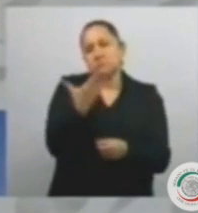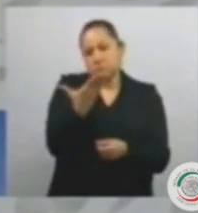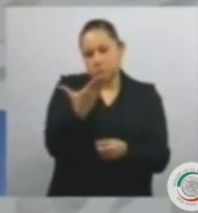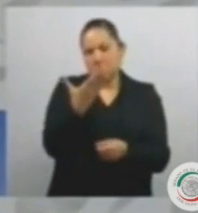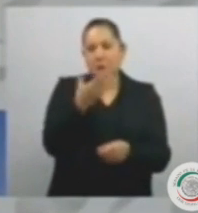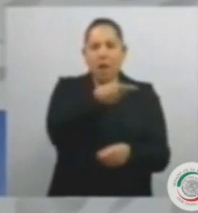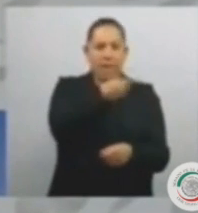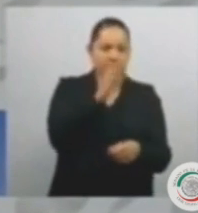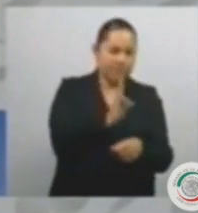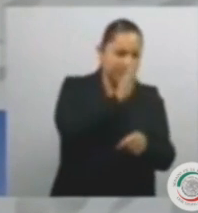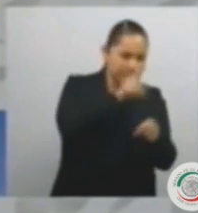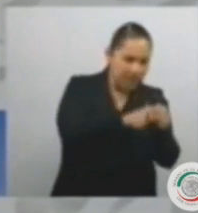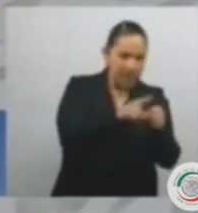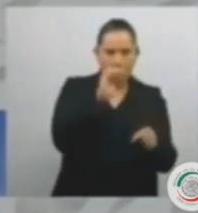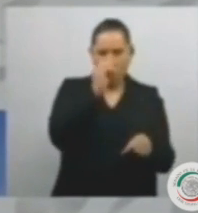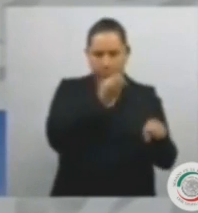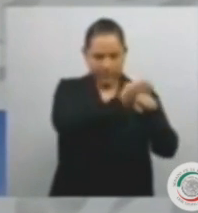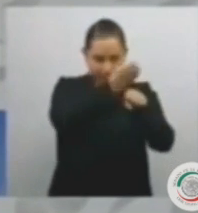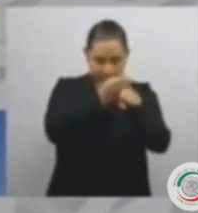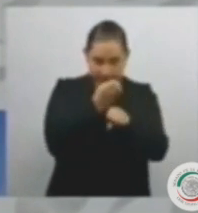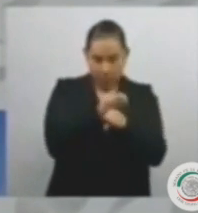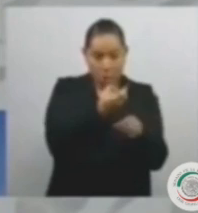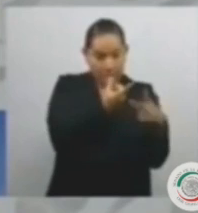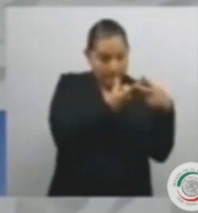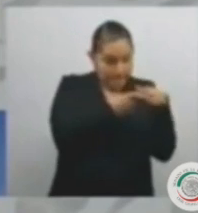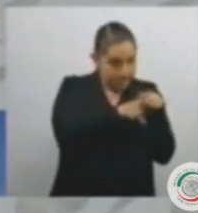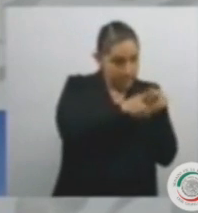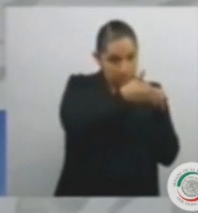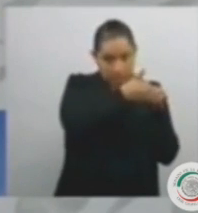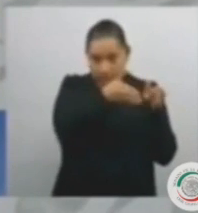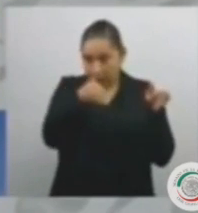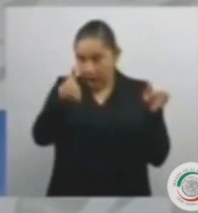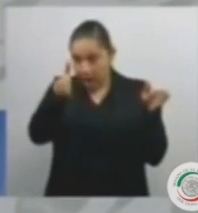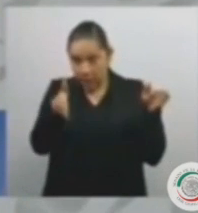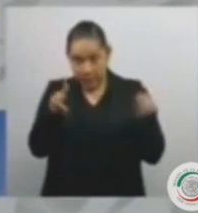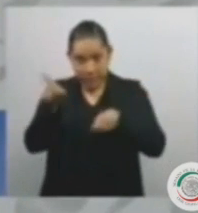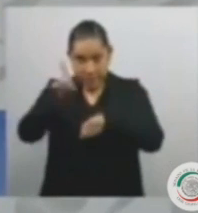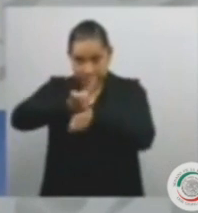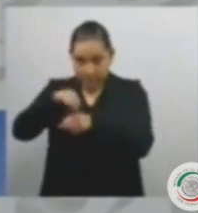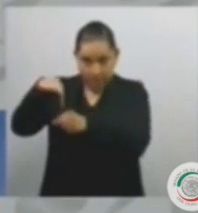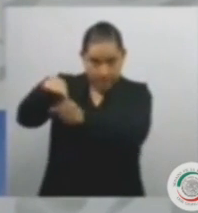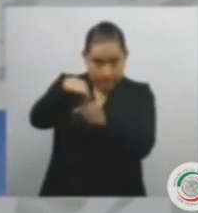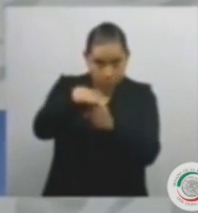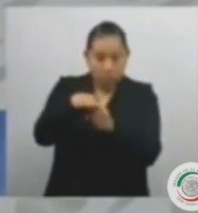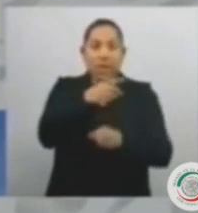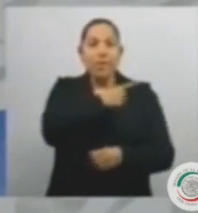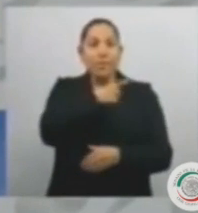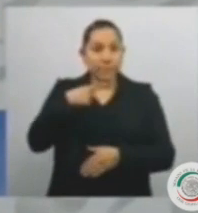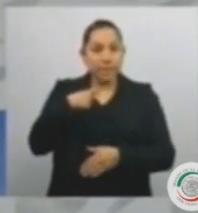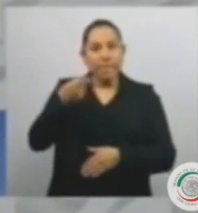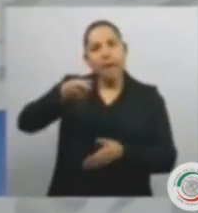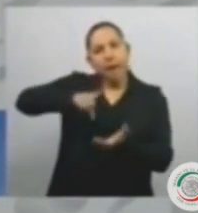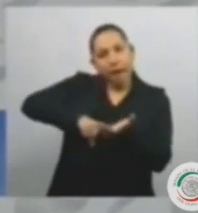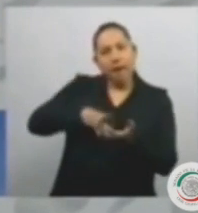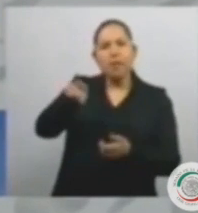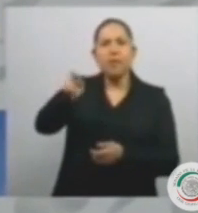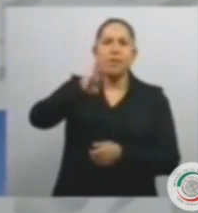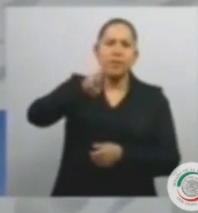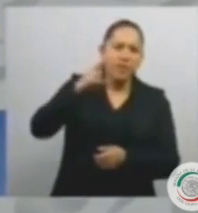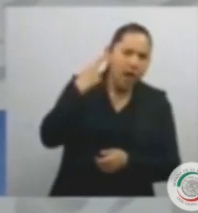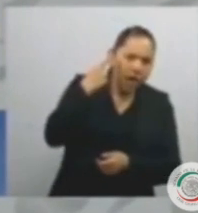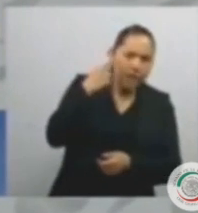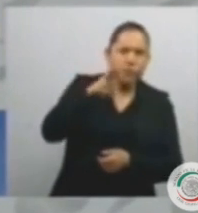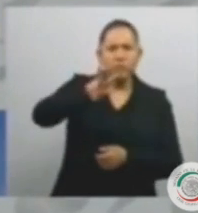la conclusión de la respectiva jornada electoral comicial, deberá de suspenderse la difusión en los medios de